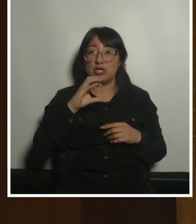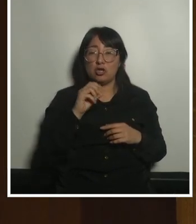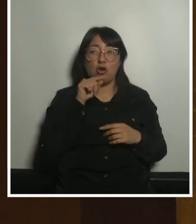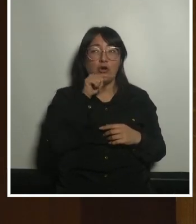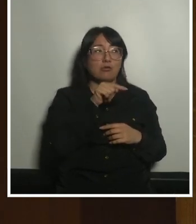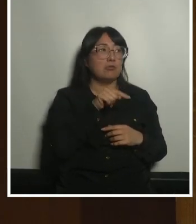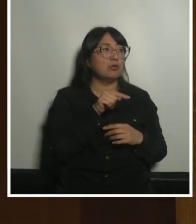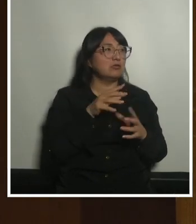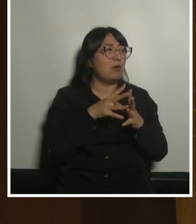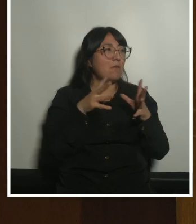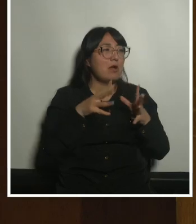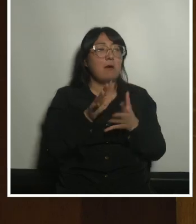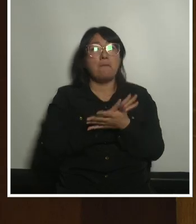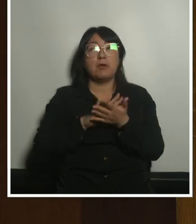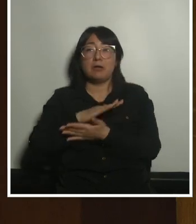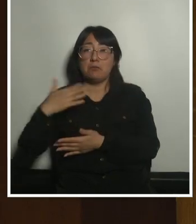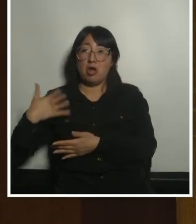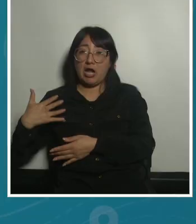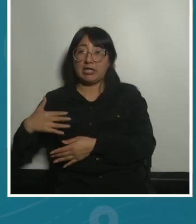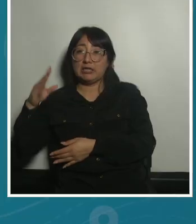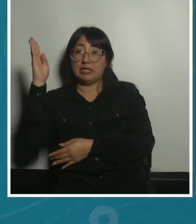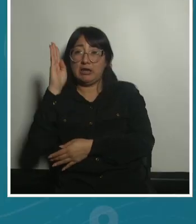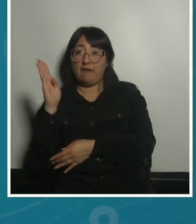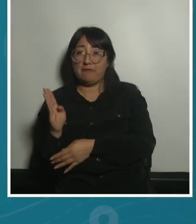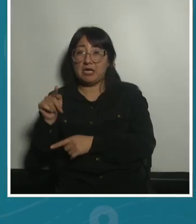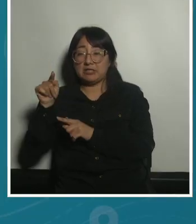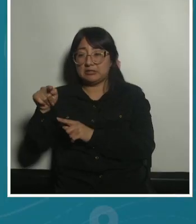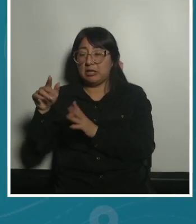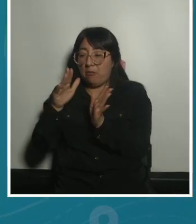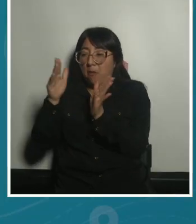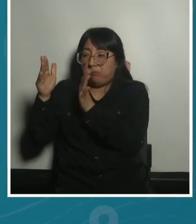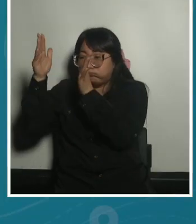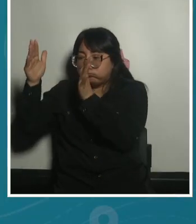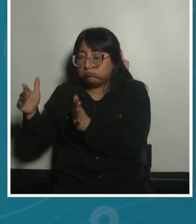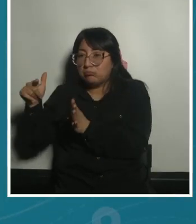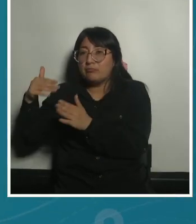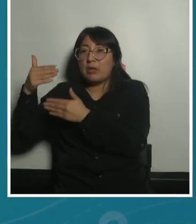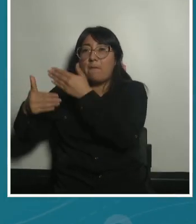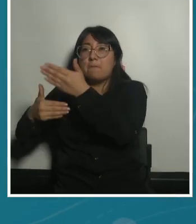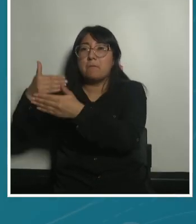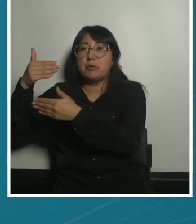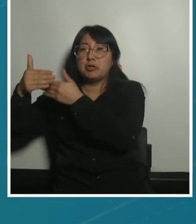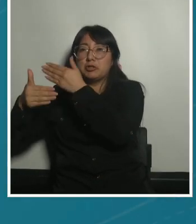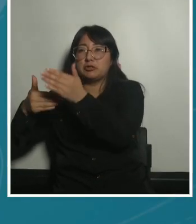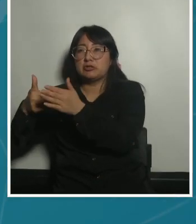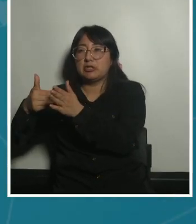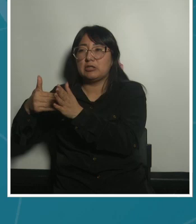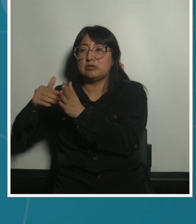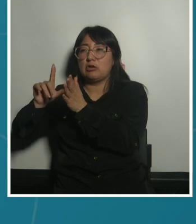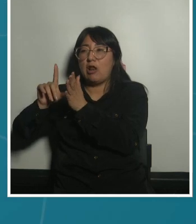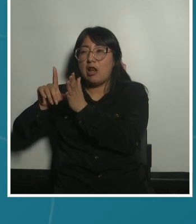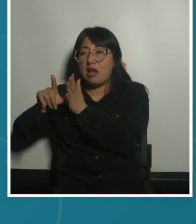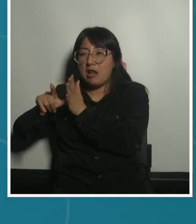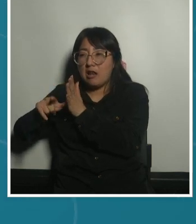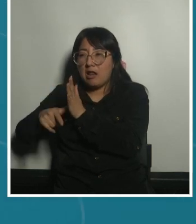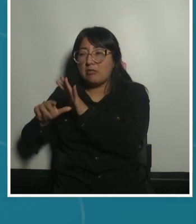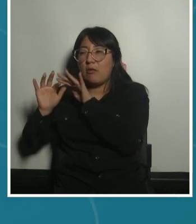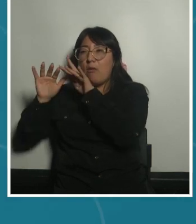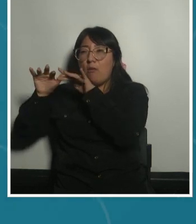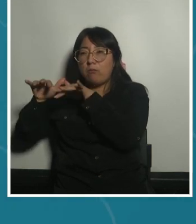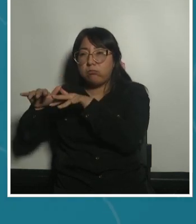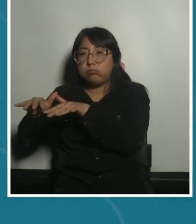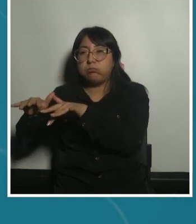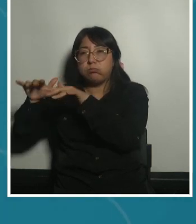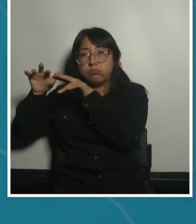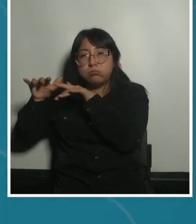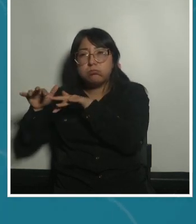gravita. Argentina, Brasil, por estar en un margen pasivo, son sus procesos litorales y el oleaje de tormenta y tiene toda la